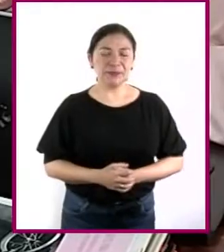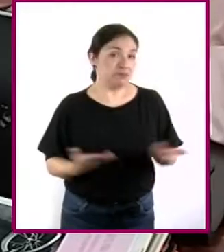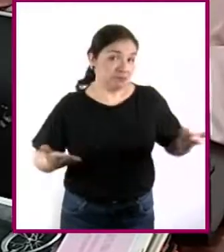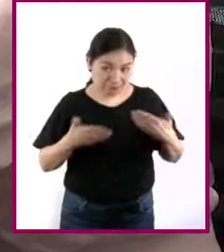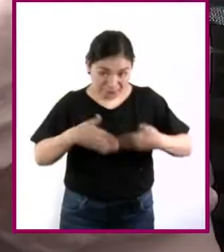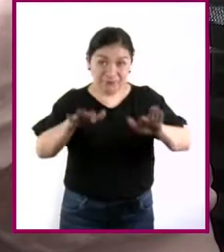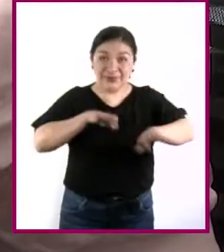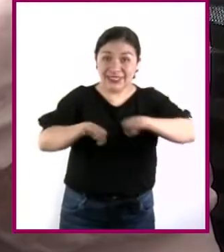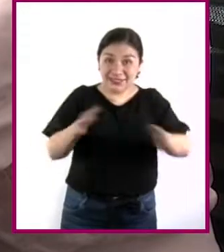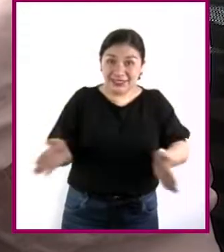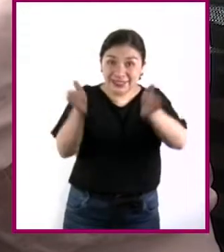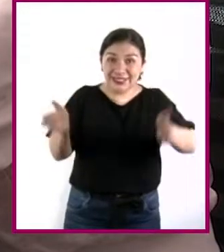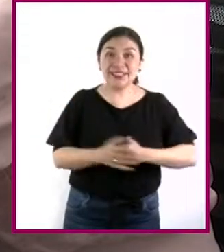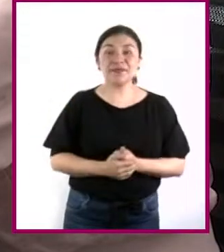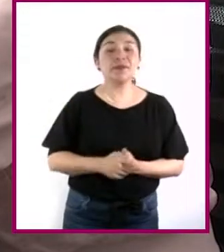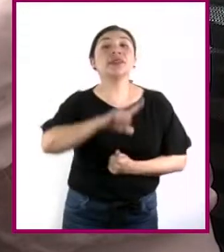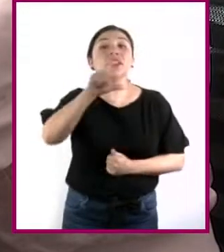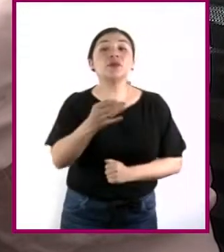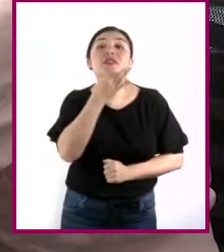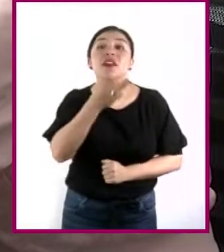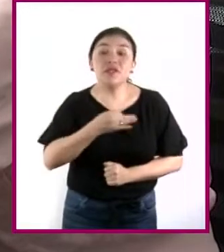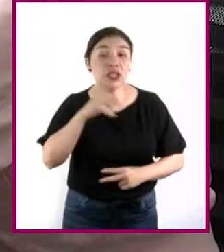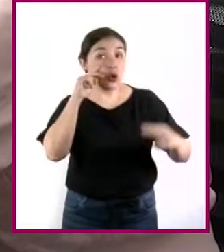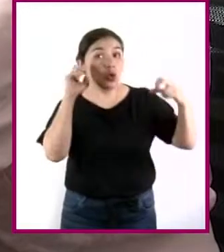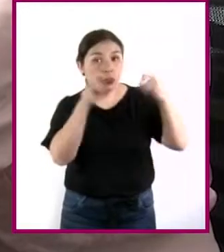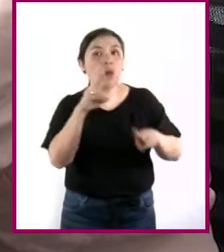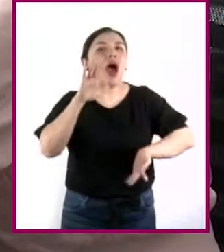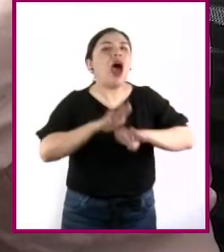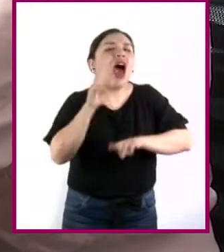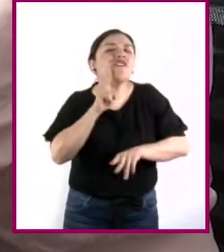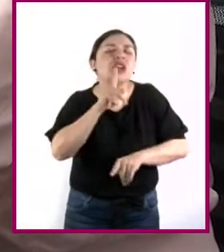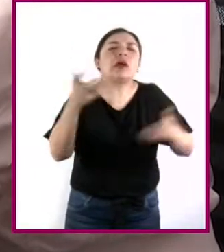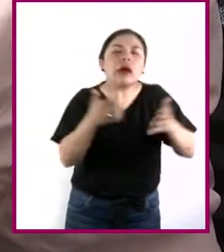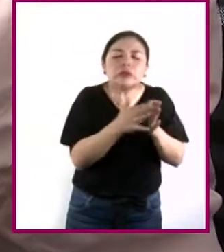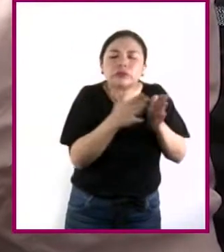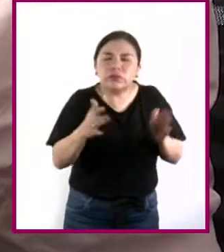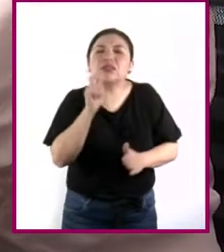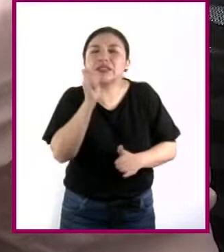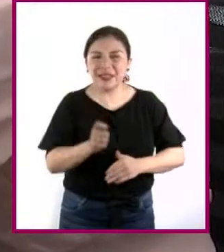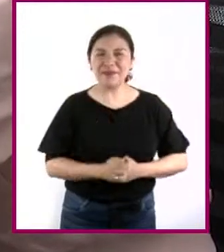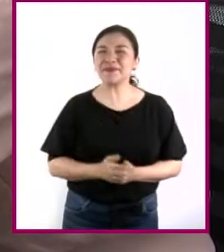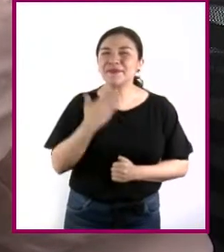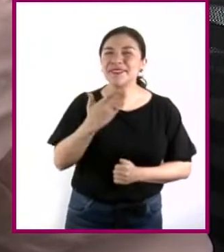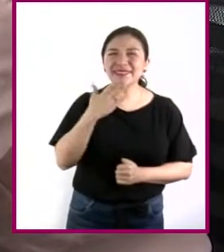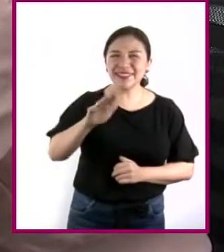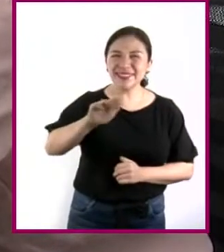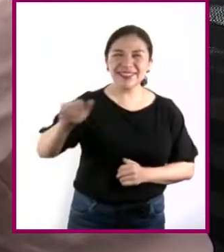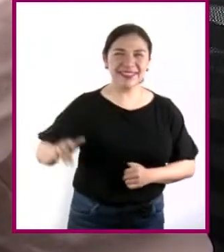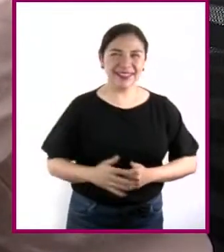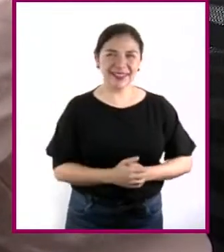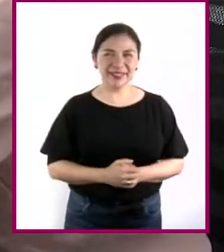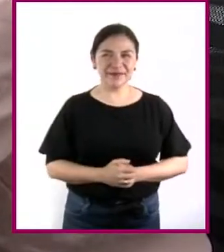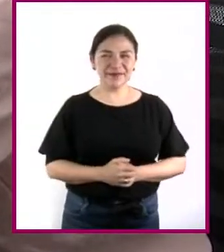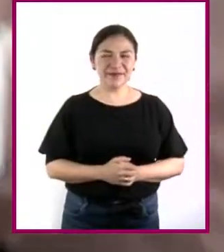a trabajar. Me avisan para vernos y revisar los avances, ¿ok? Sí, Sí, Mireya. sí. Muy bien.